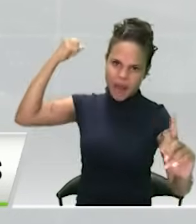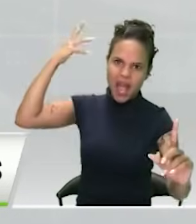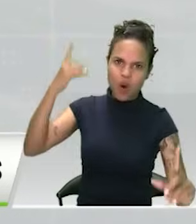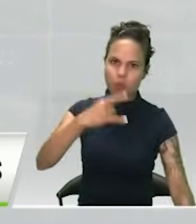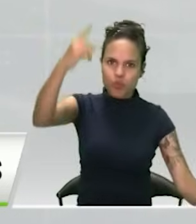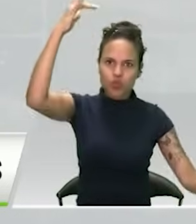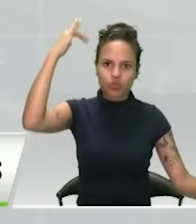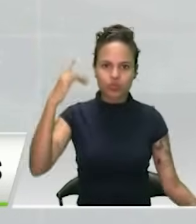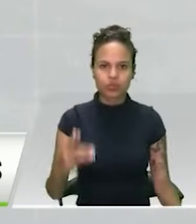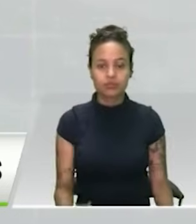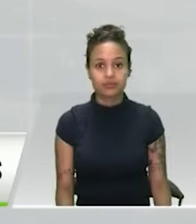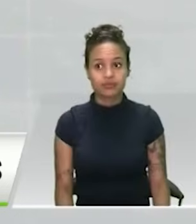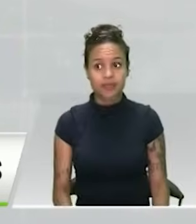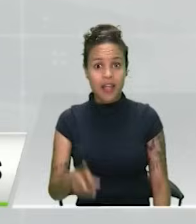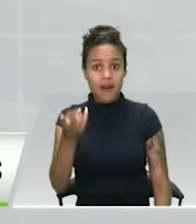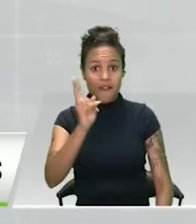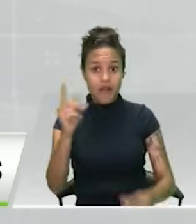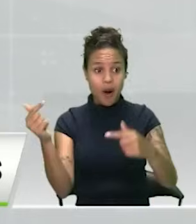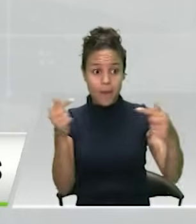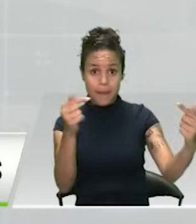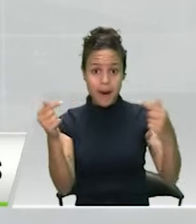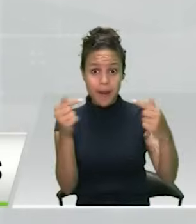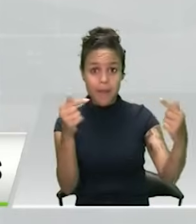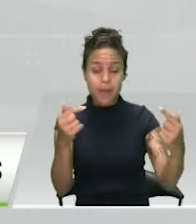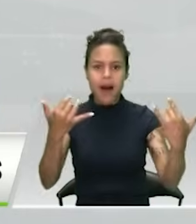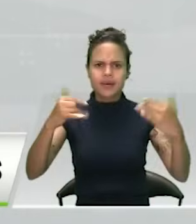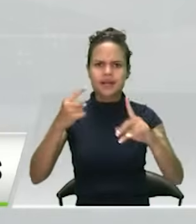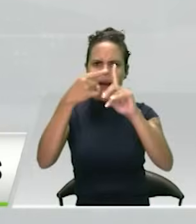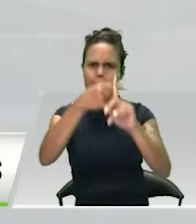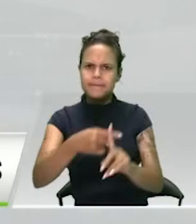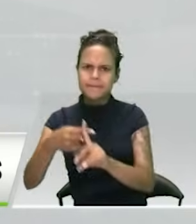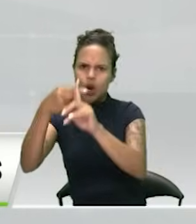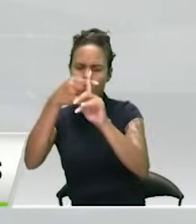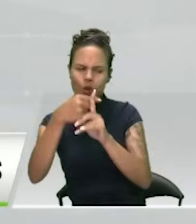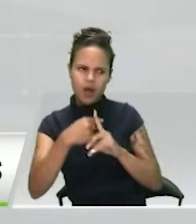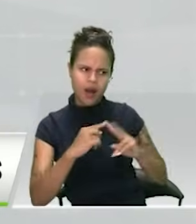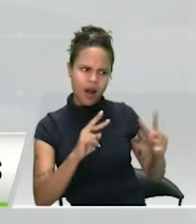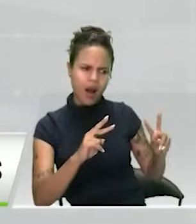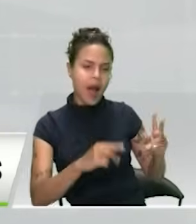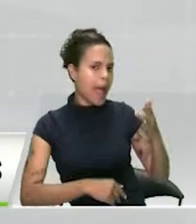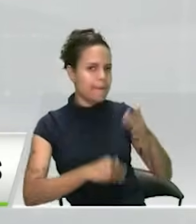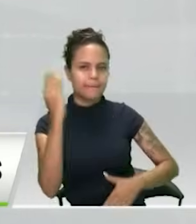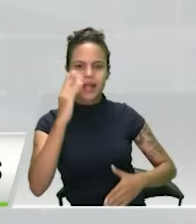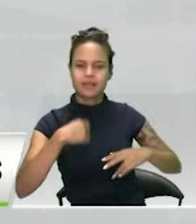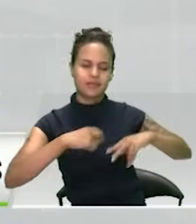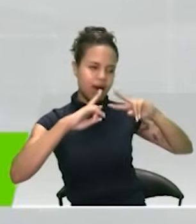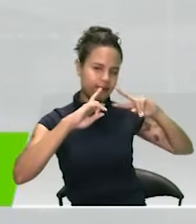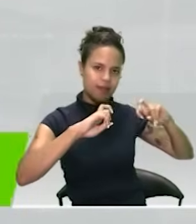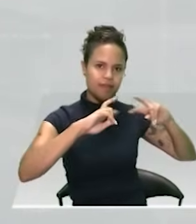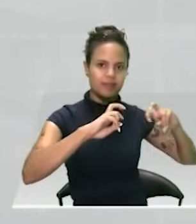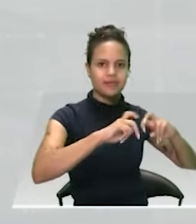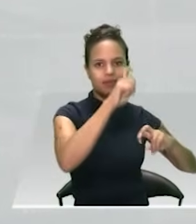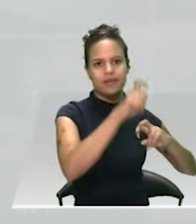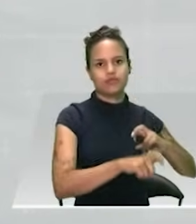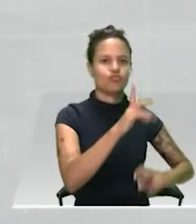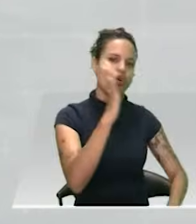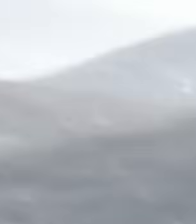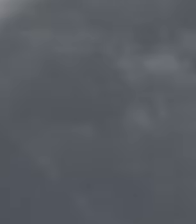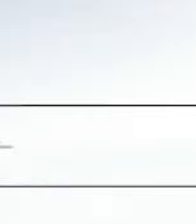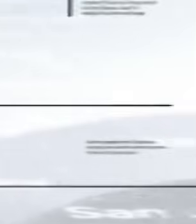Esta discusión llevó a que la Procuraduría General de la Nación abriera otra investigación a Quintero Calle.